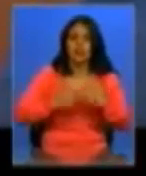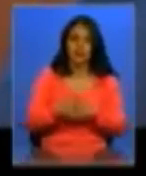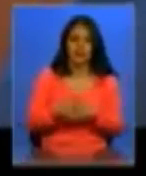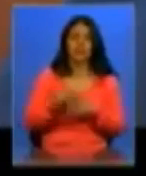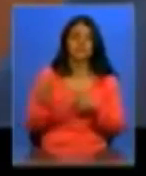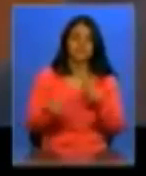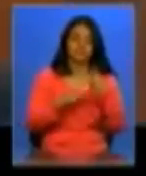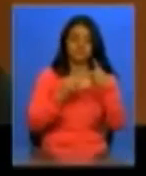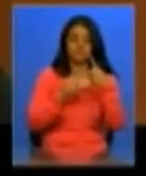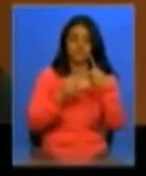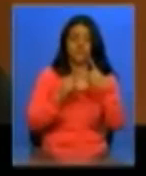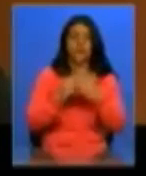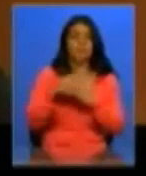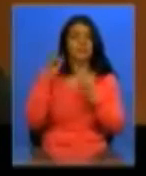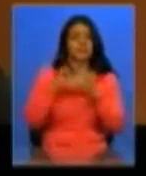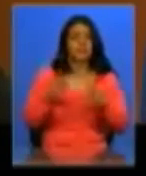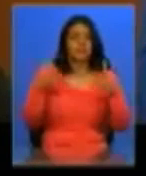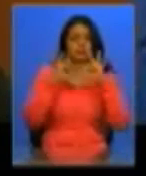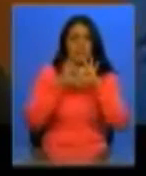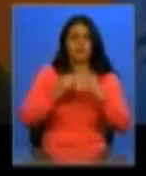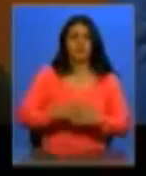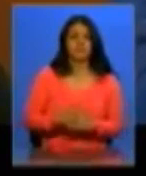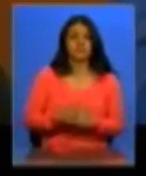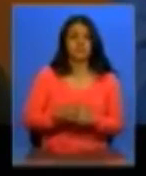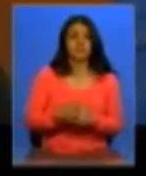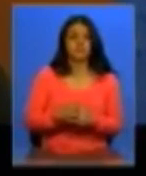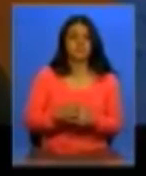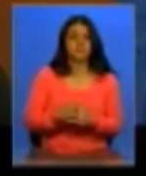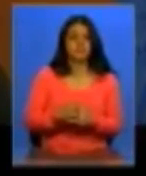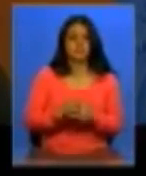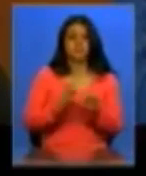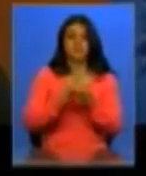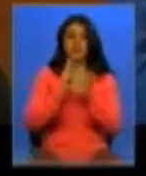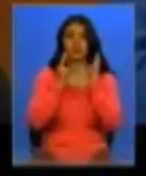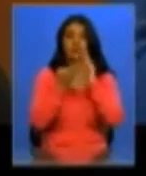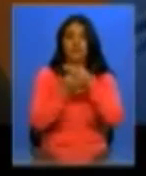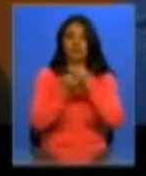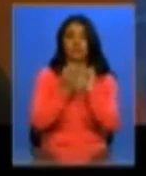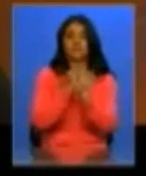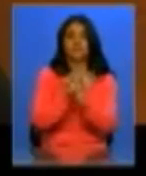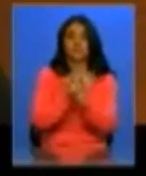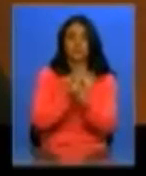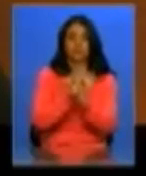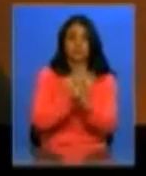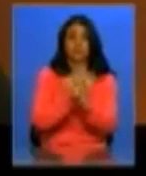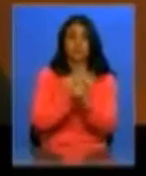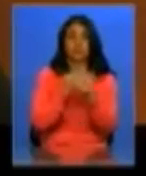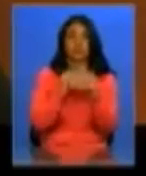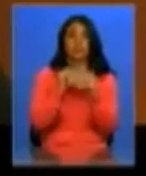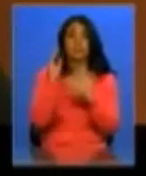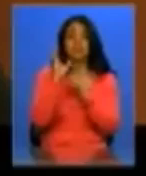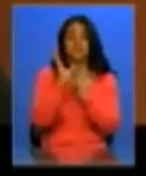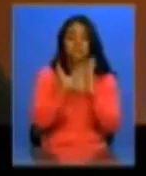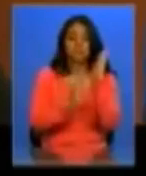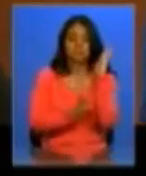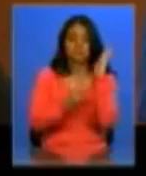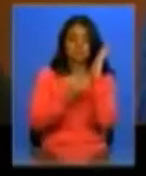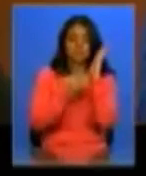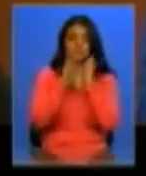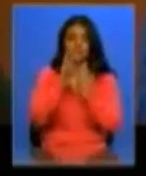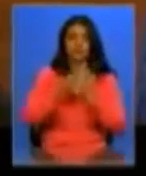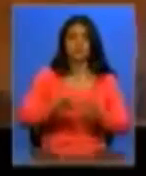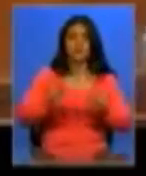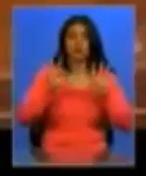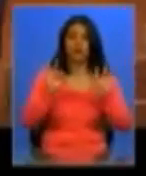Segundo, clave, y tiene que ver con lo primero, fueron las reformas institucionales, fruto esencialmente de la Constitución de 2008,